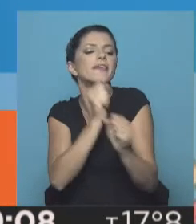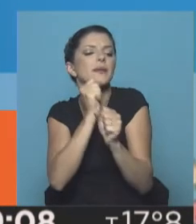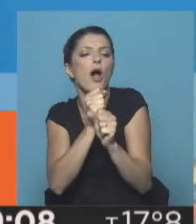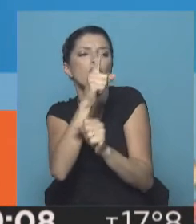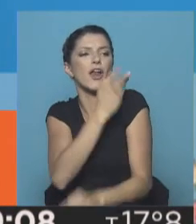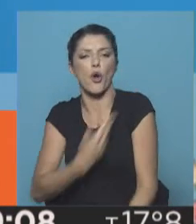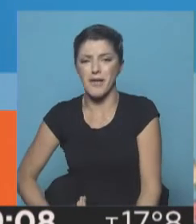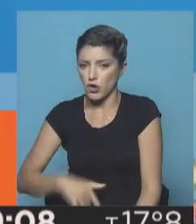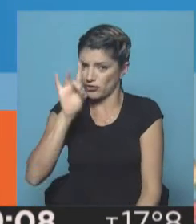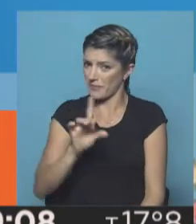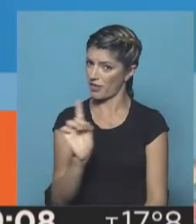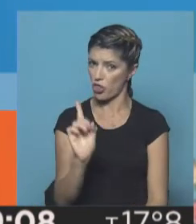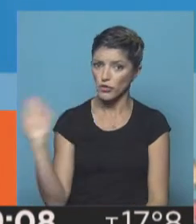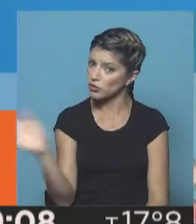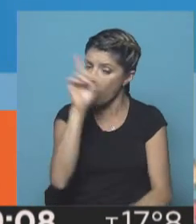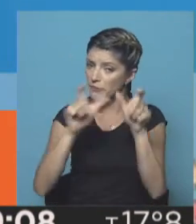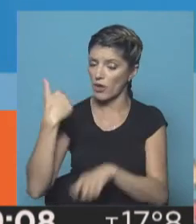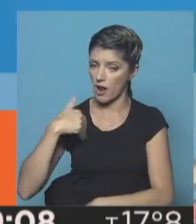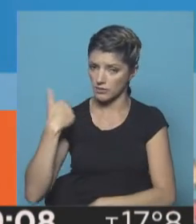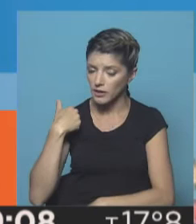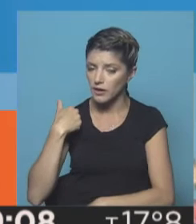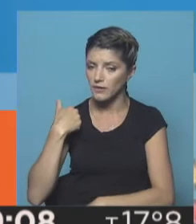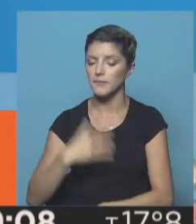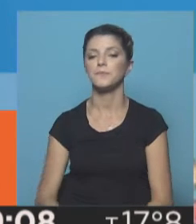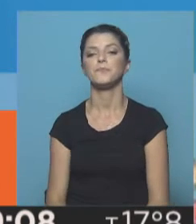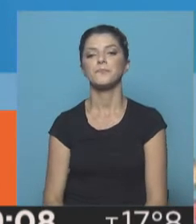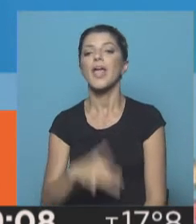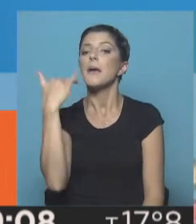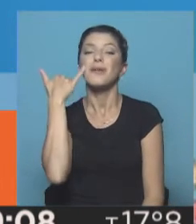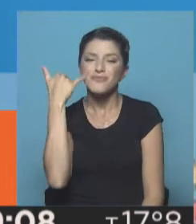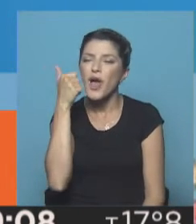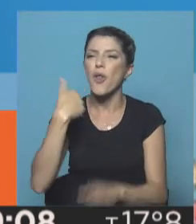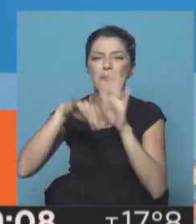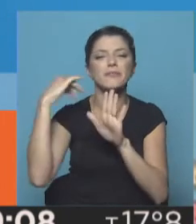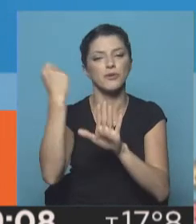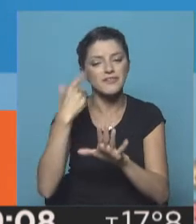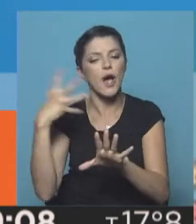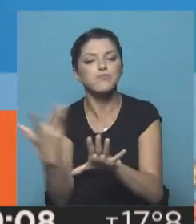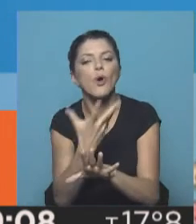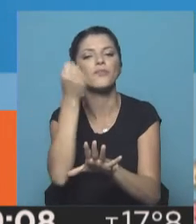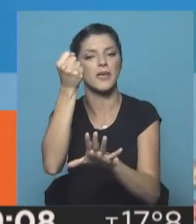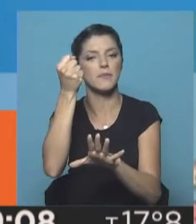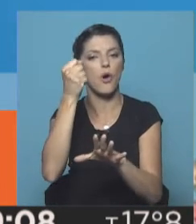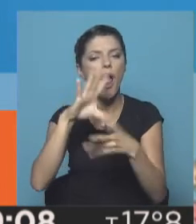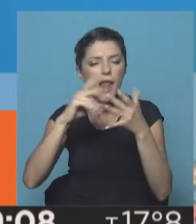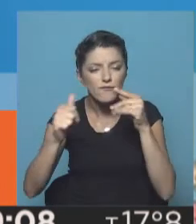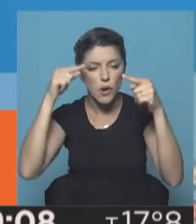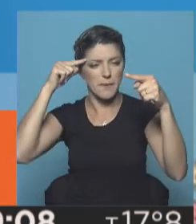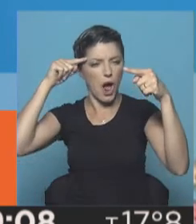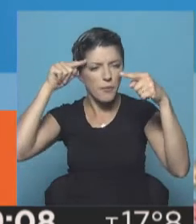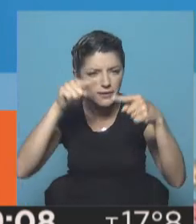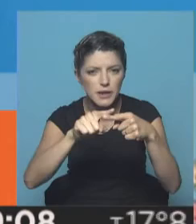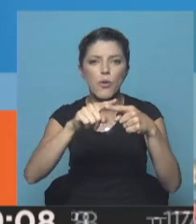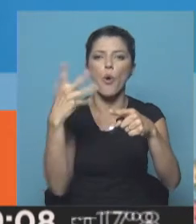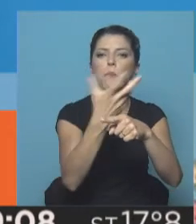Lo importante es que ya hemos generado las condiciones de transparencia, de dinámica, de objetivos cumplidos, como